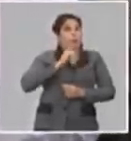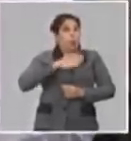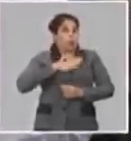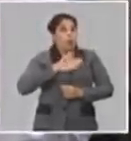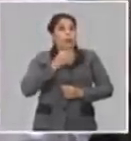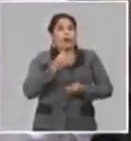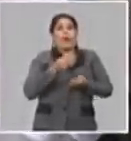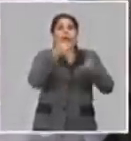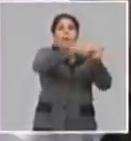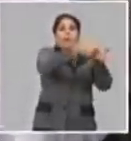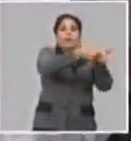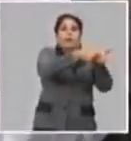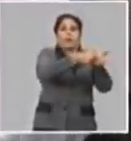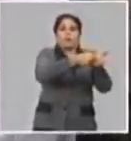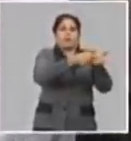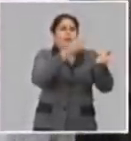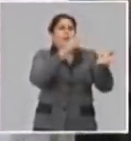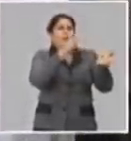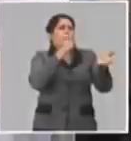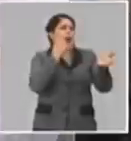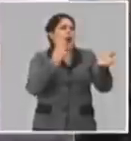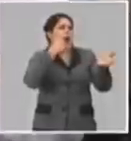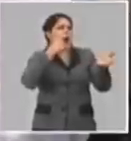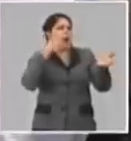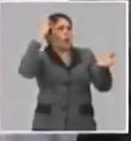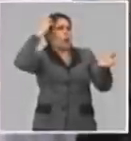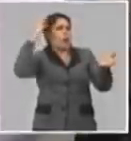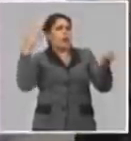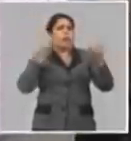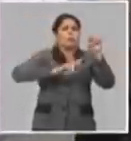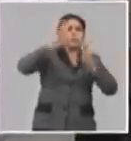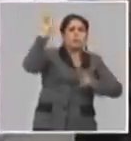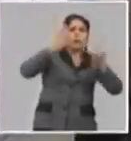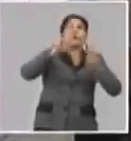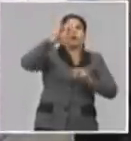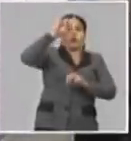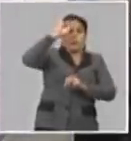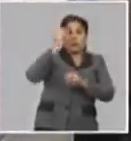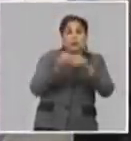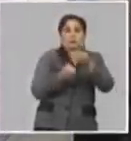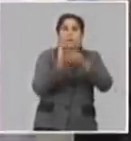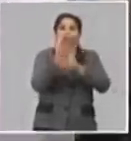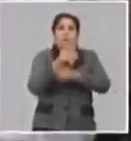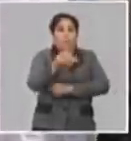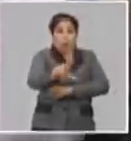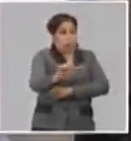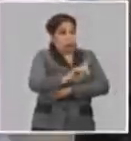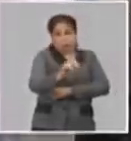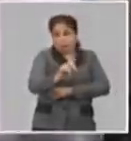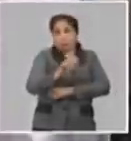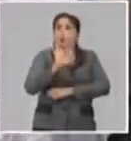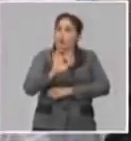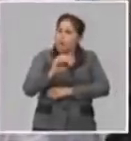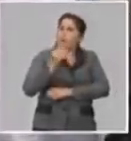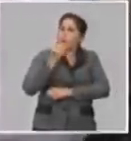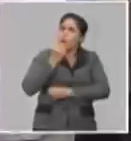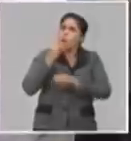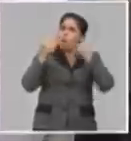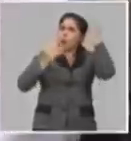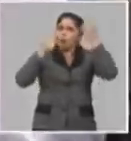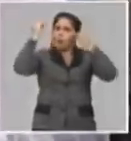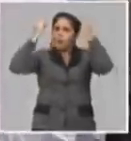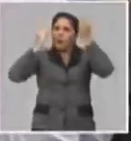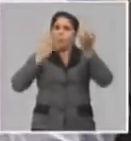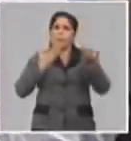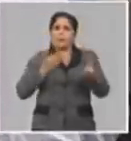pequeña y mediana empresa privada. O sea, vamos a avanzar en la regulación. No es que esté el lunes la micro, pequeña y mediana empresa, claro, pero ya la estrategia la concibe como